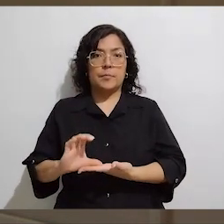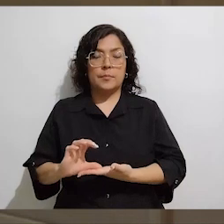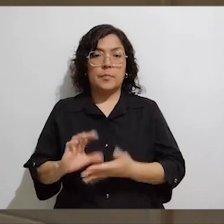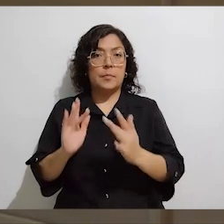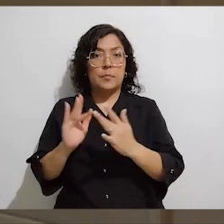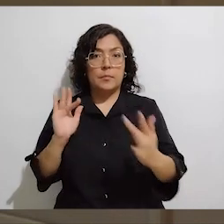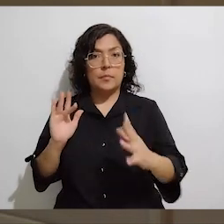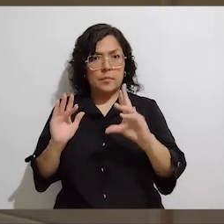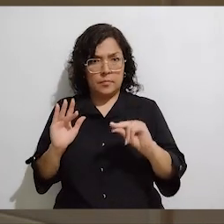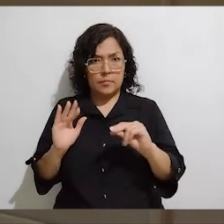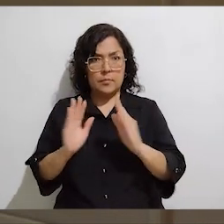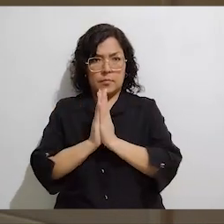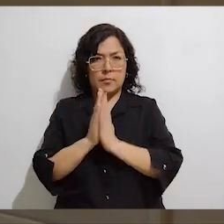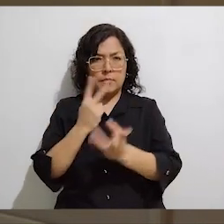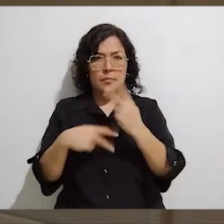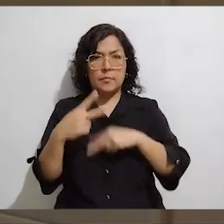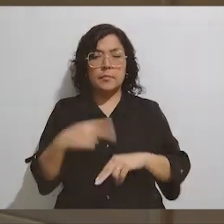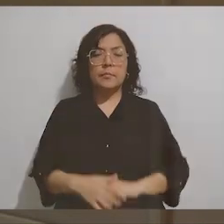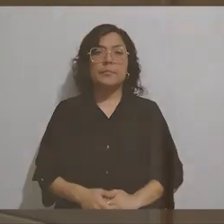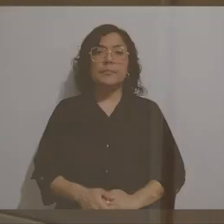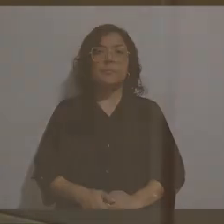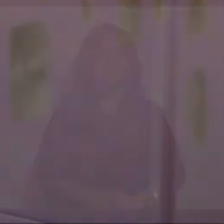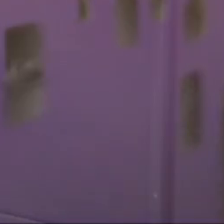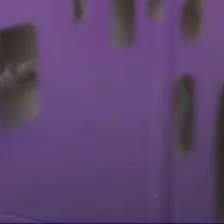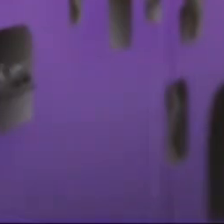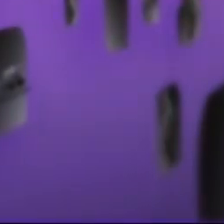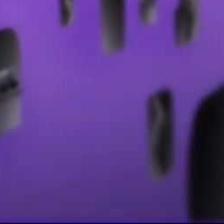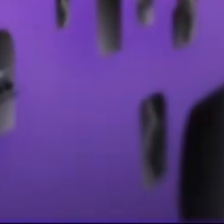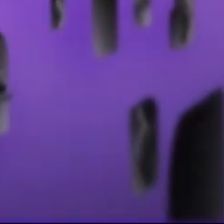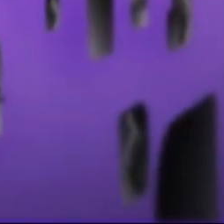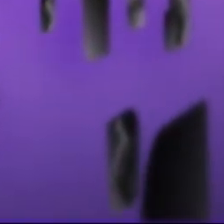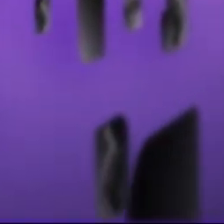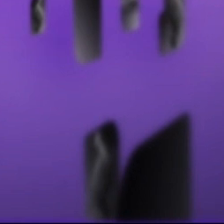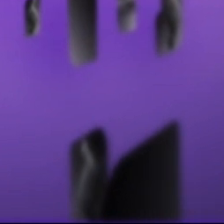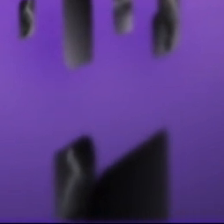más regresamos con temas muy interesantes.